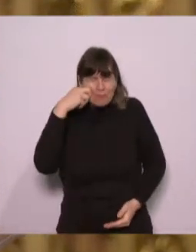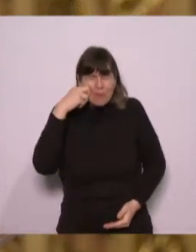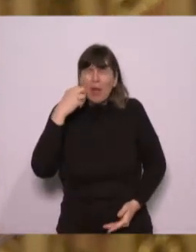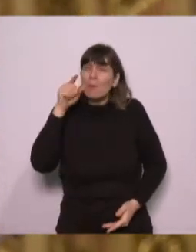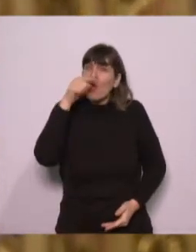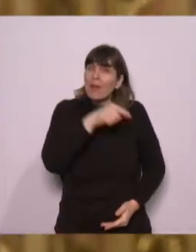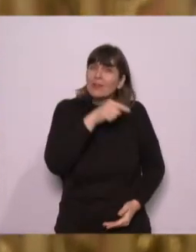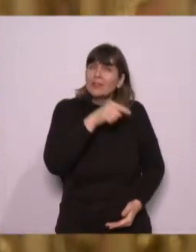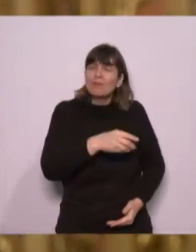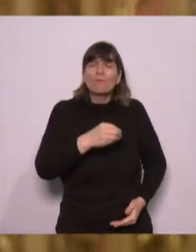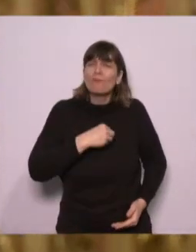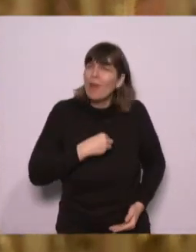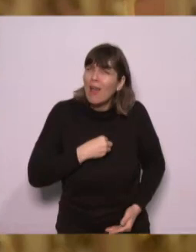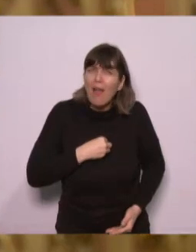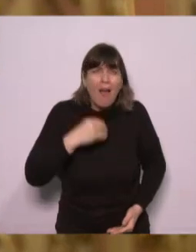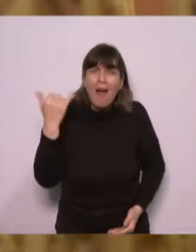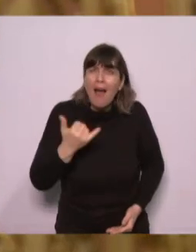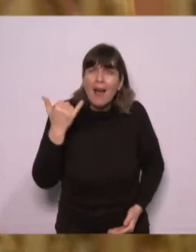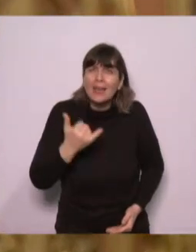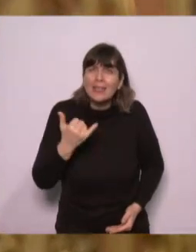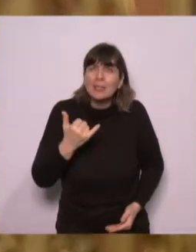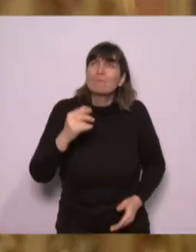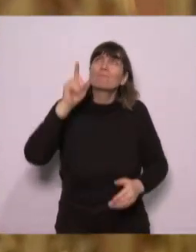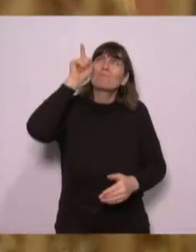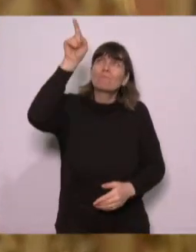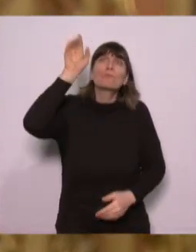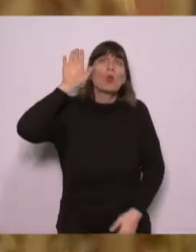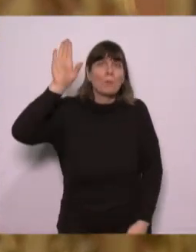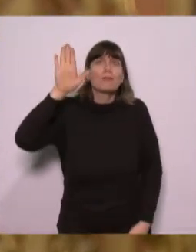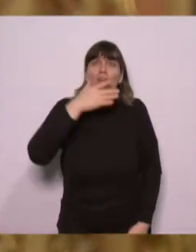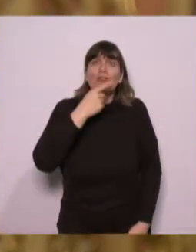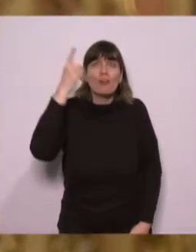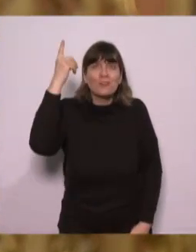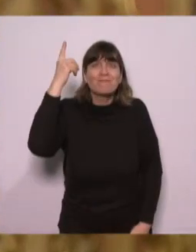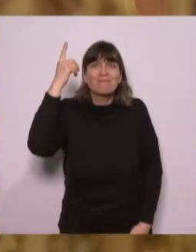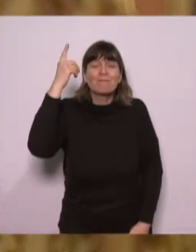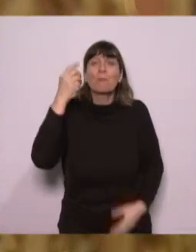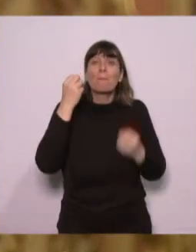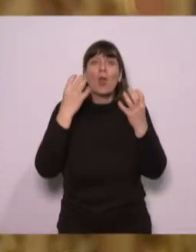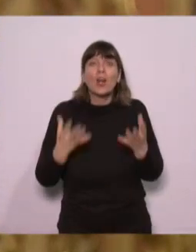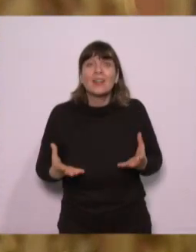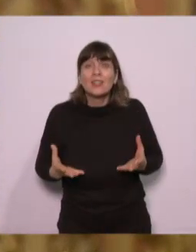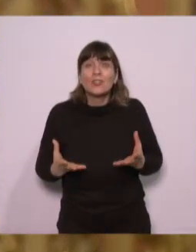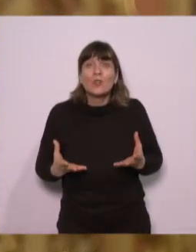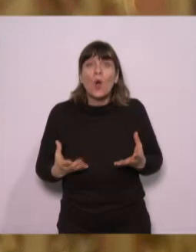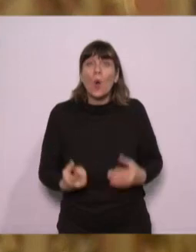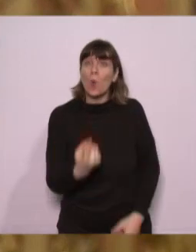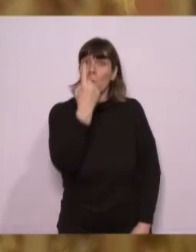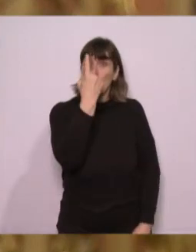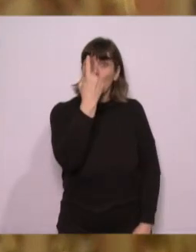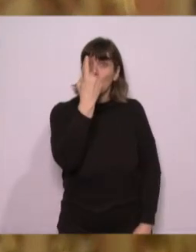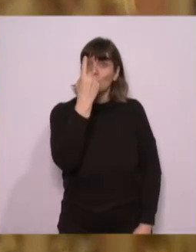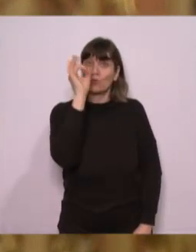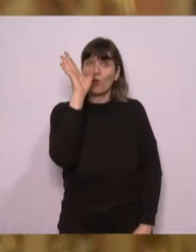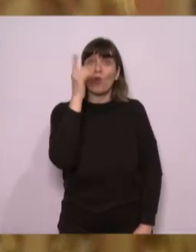juzgó digno de fe al que se lo prometía. Por eso, de un